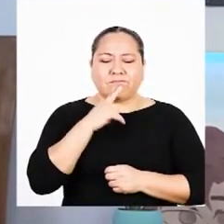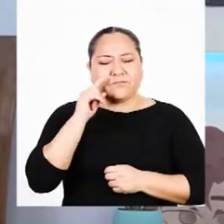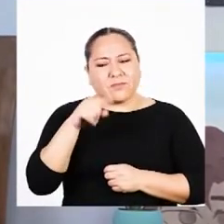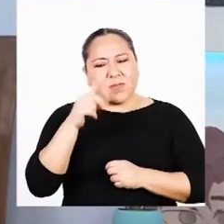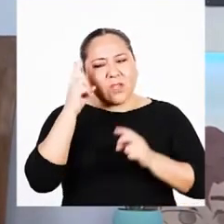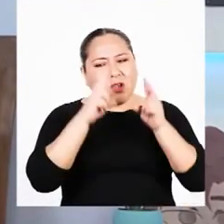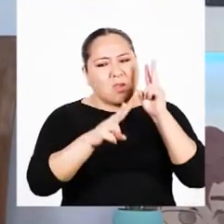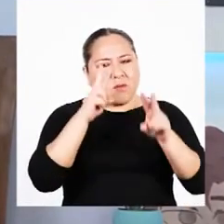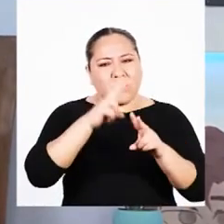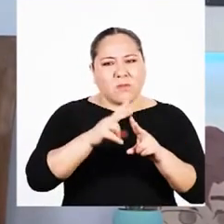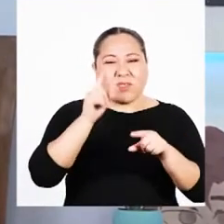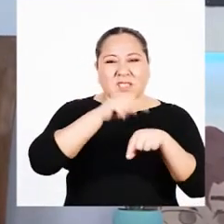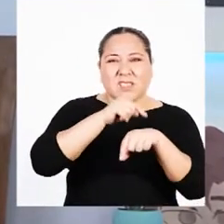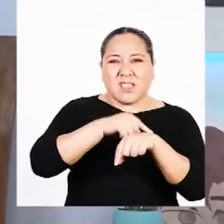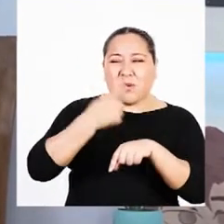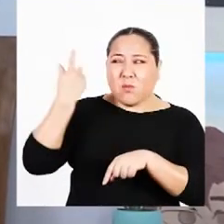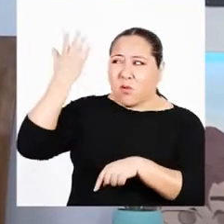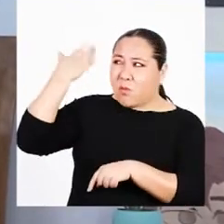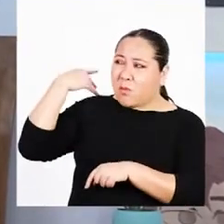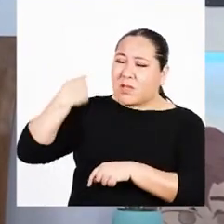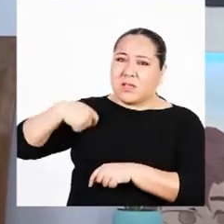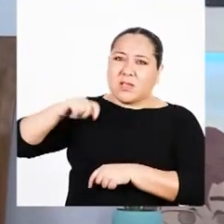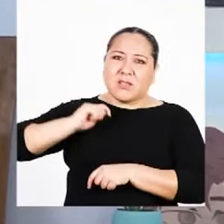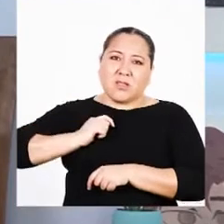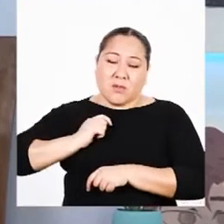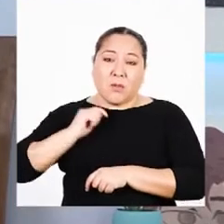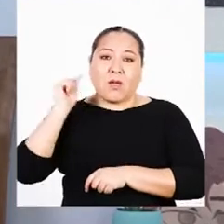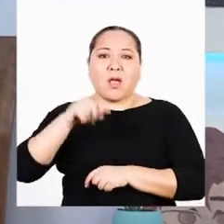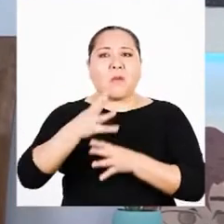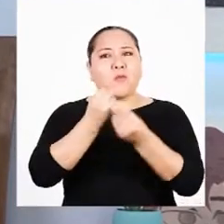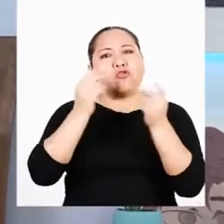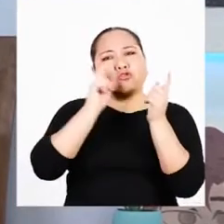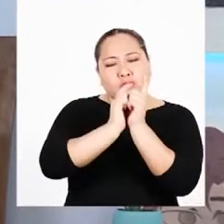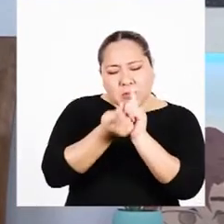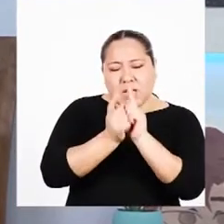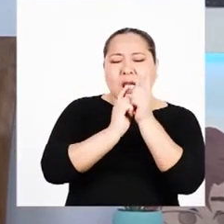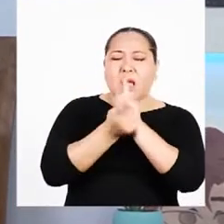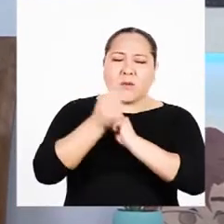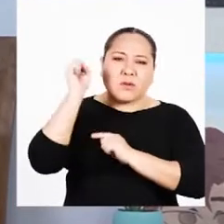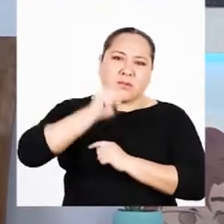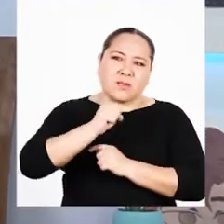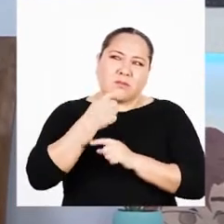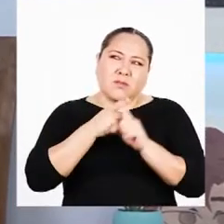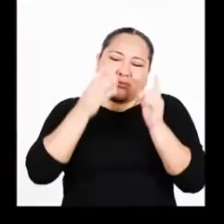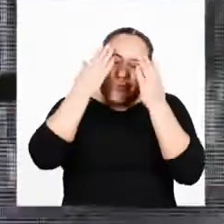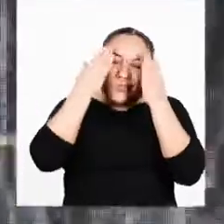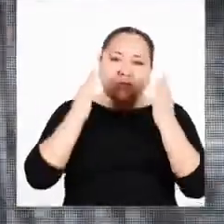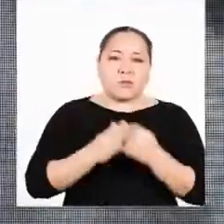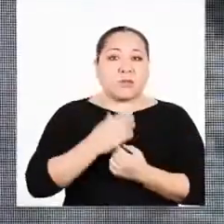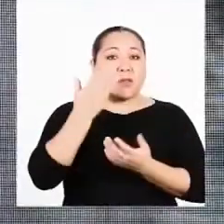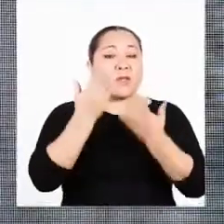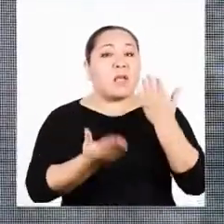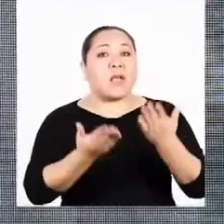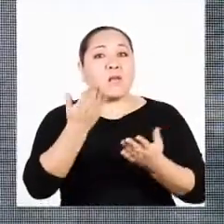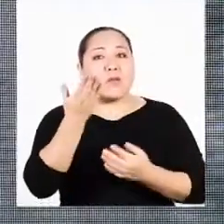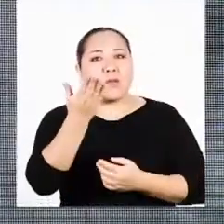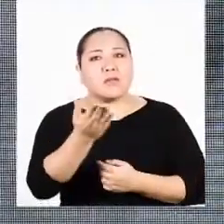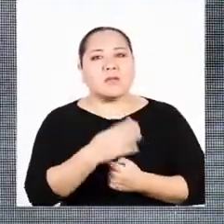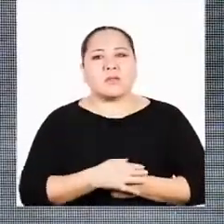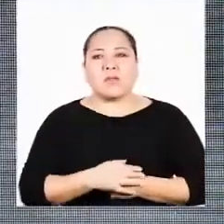Frente a lo que vimos en la colonia, claramente ha habido muchos cambios, pero no lo sé. Tal